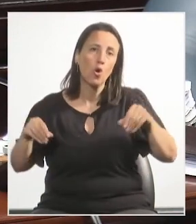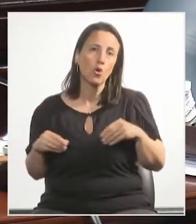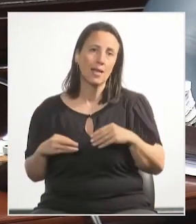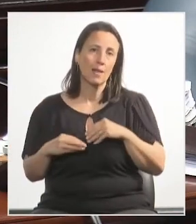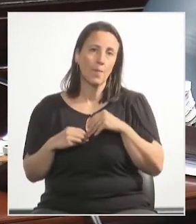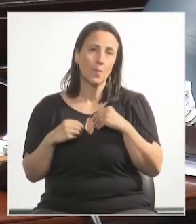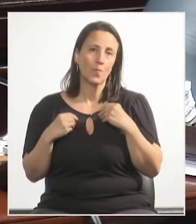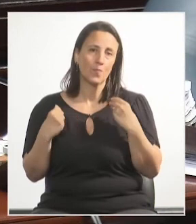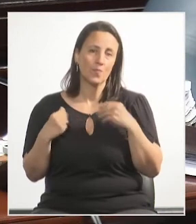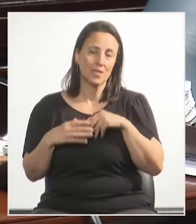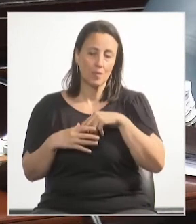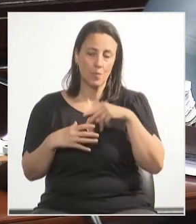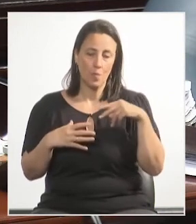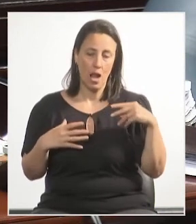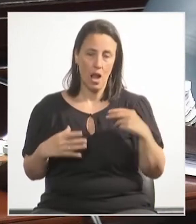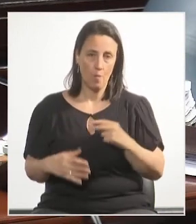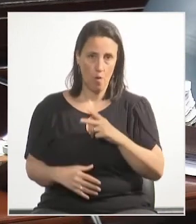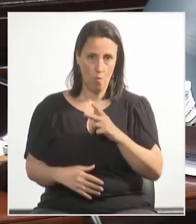humano.